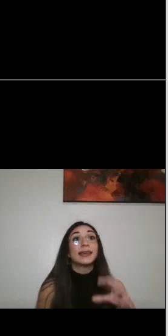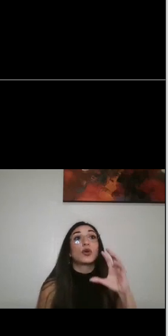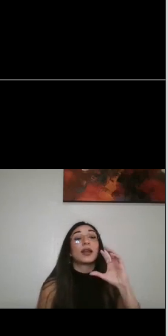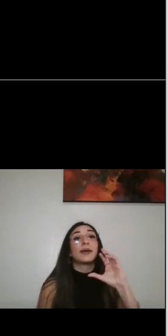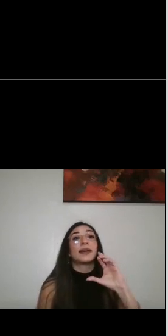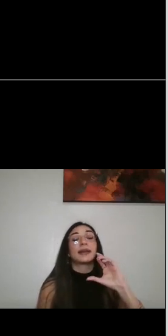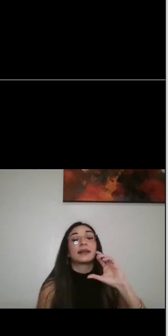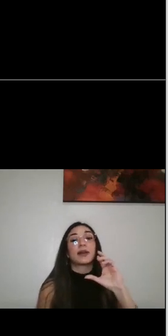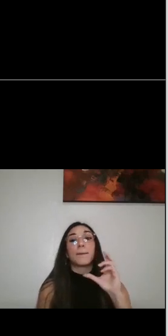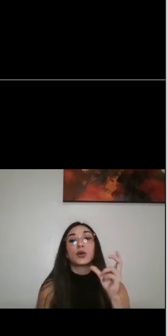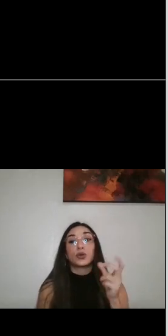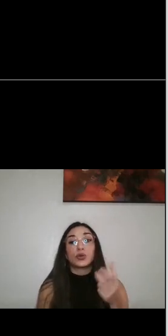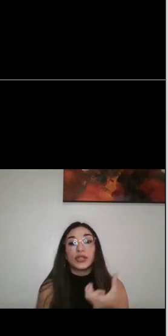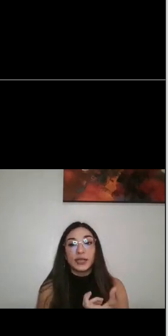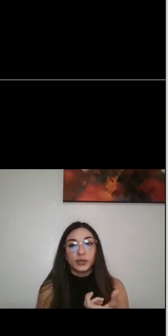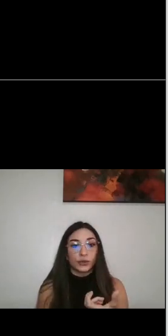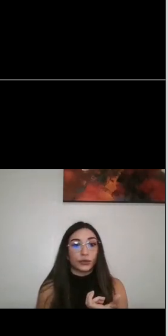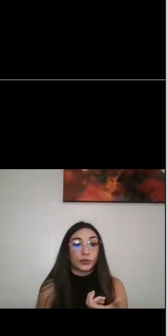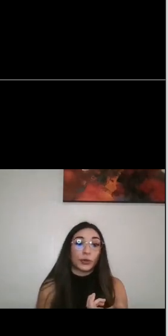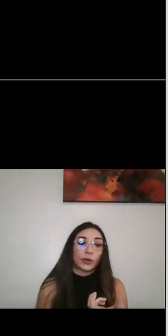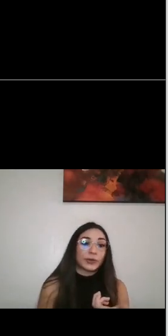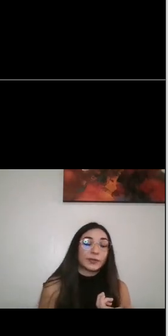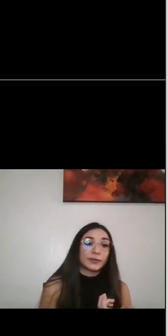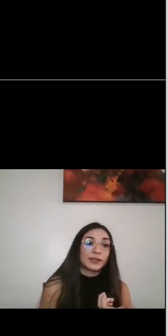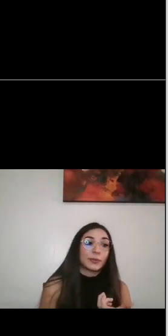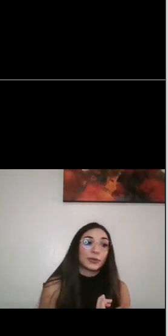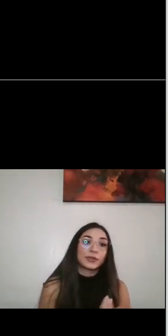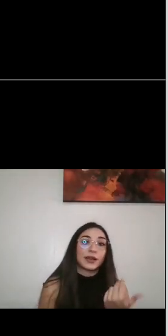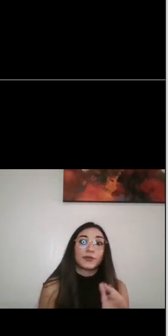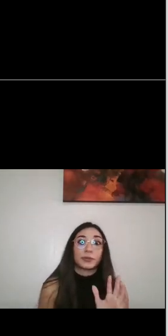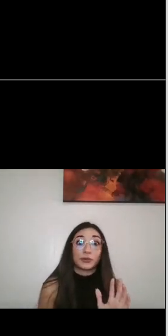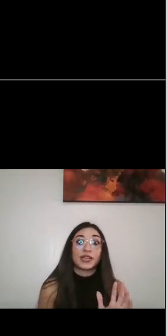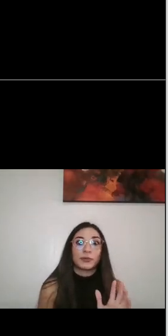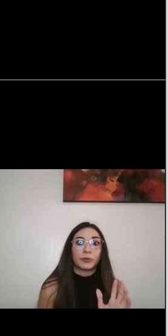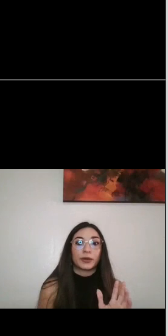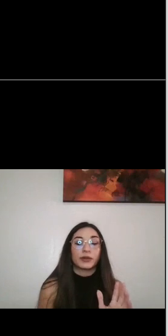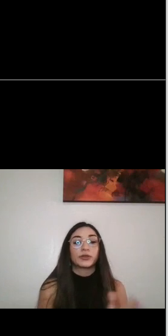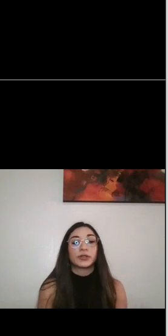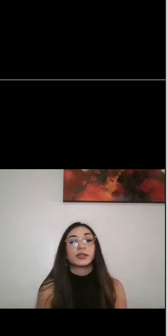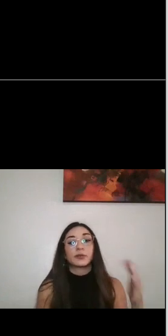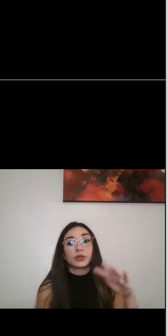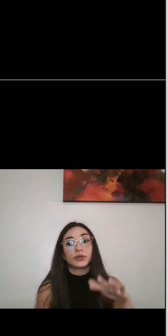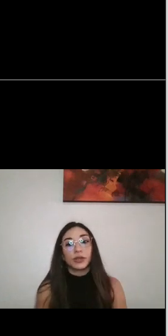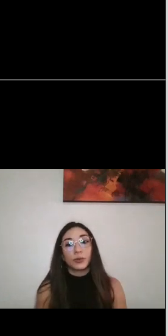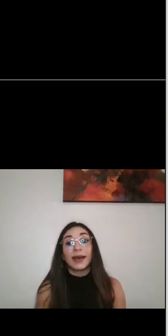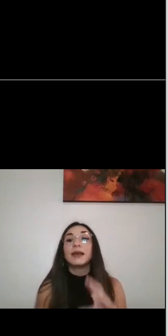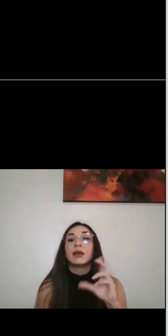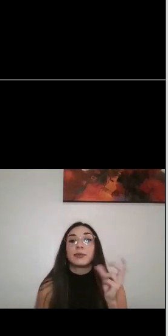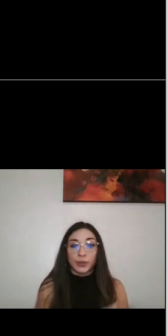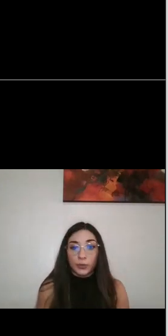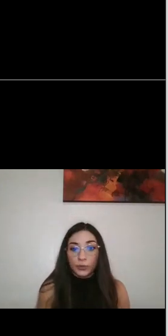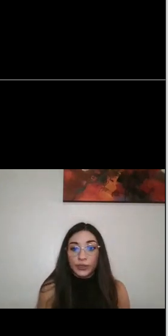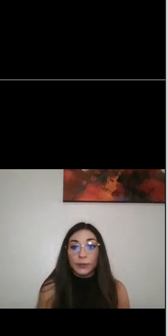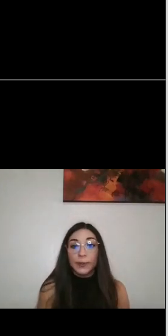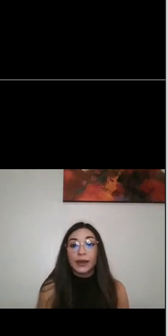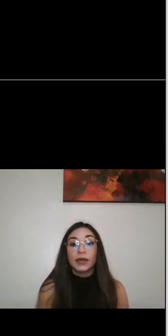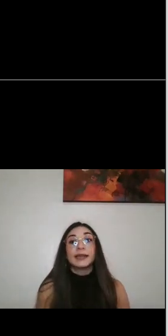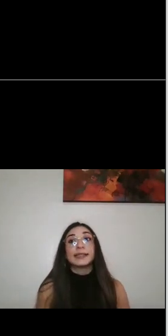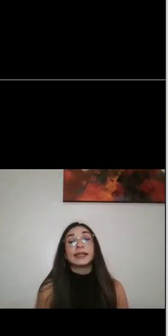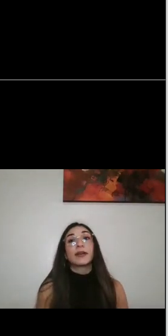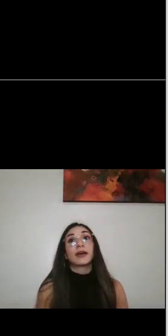y con la manera en que van a producir sonidos, porque pues vamos a producir a conforme escuchamos, ¿verdad? Entonces, si estamos escuchando mal, vamos a producir